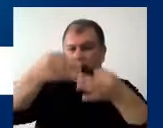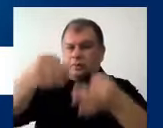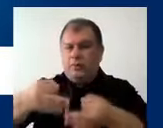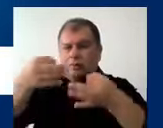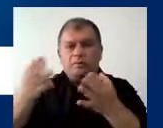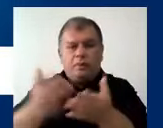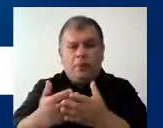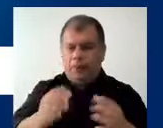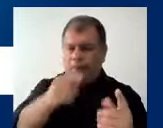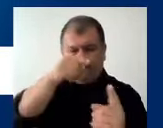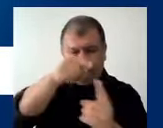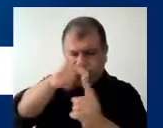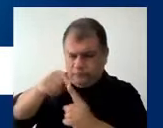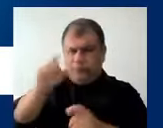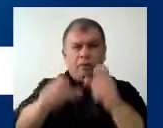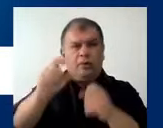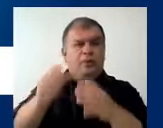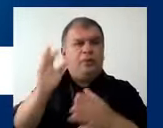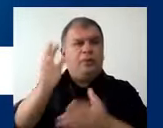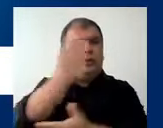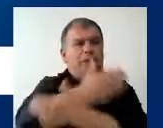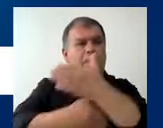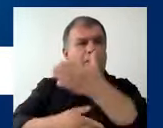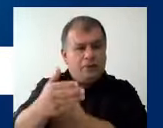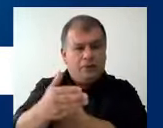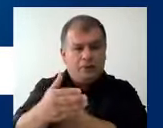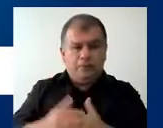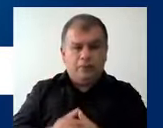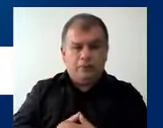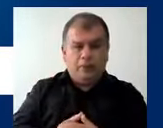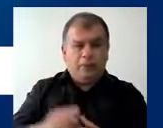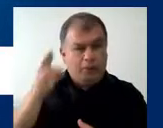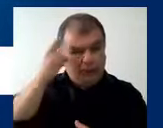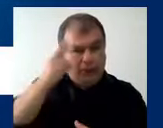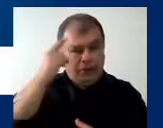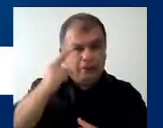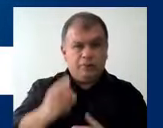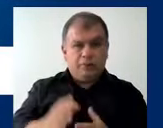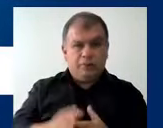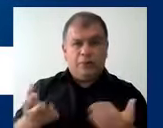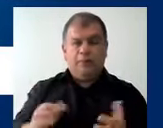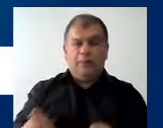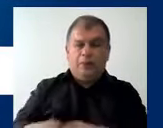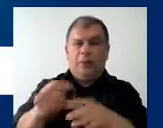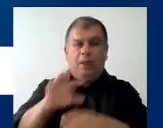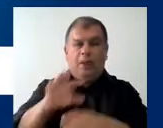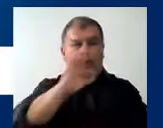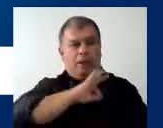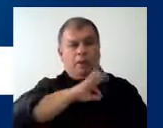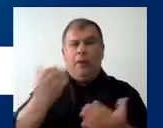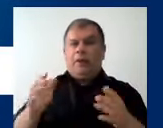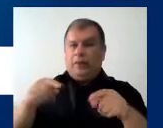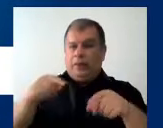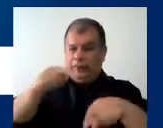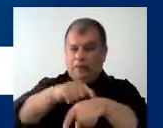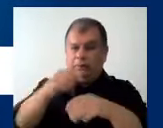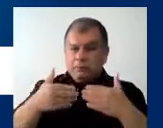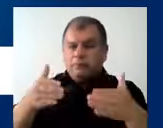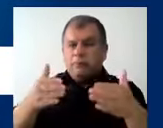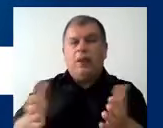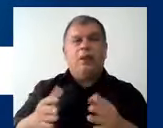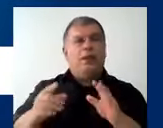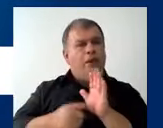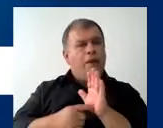detallados en relación a las personas con discapacidad. Y es por eso que queremos también aprovechar este espacio para señalar